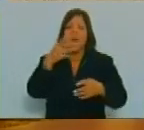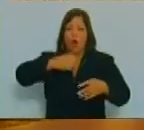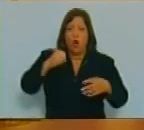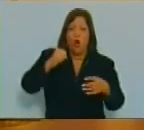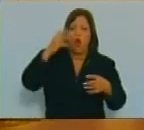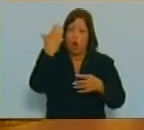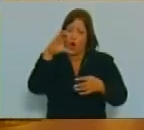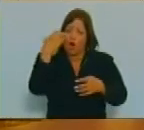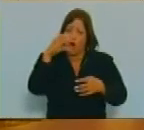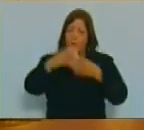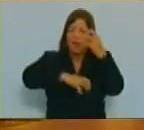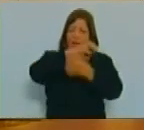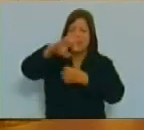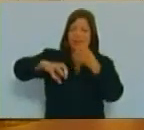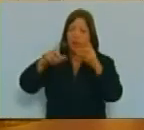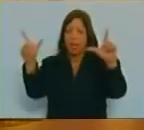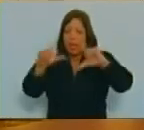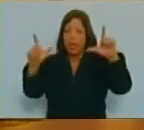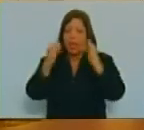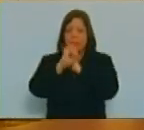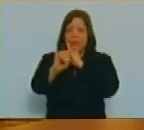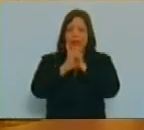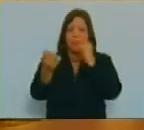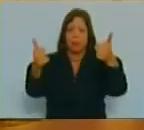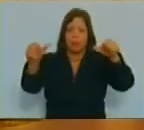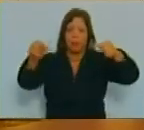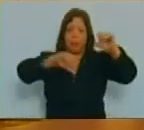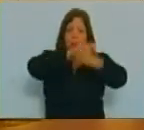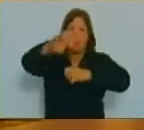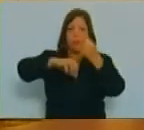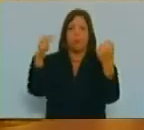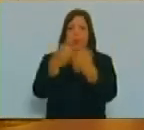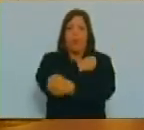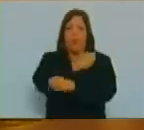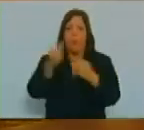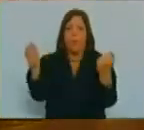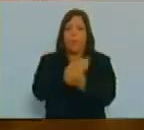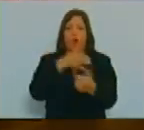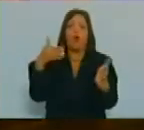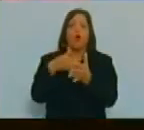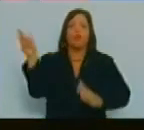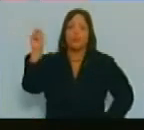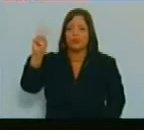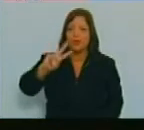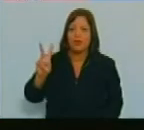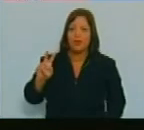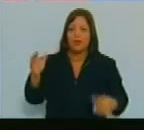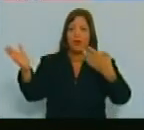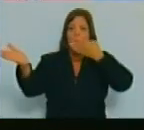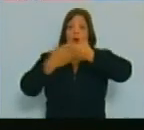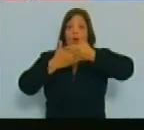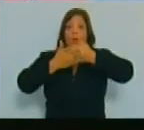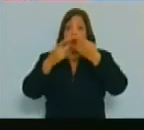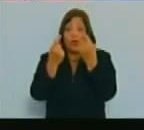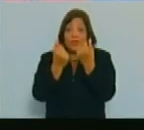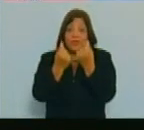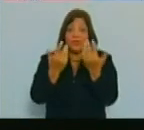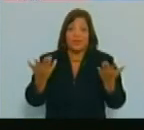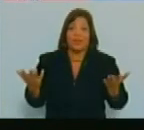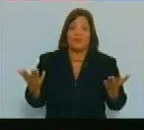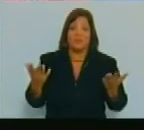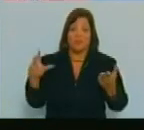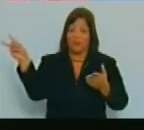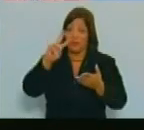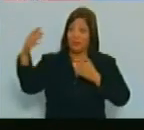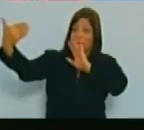web que forma un entramado de desestabilización y de golpismo un bloqueo financiero por ejemplo